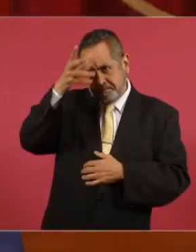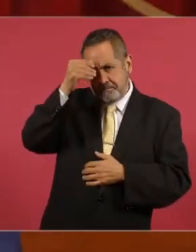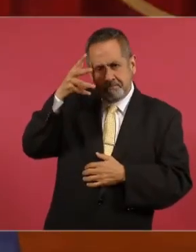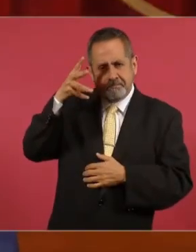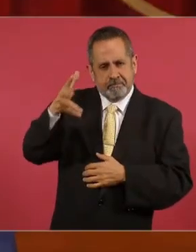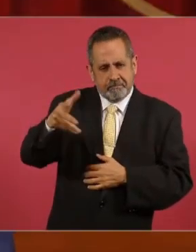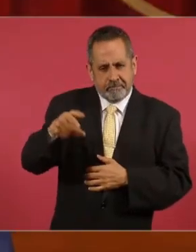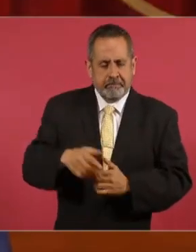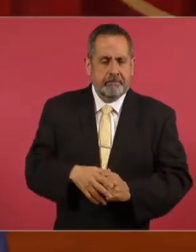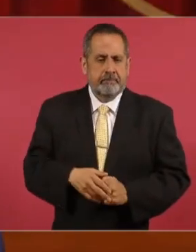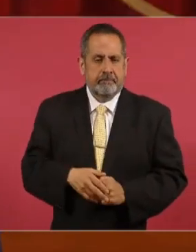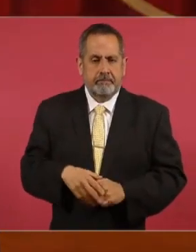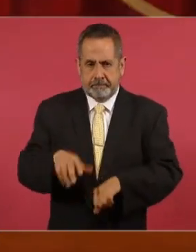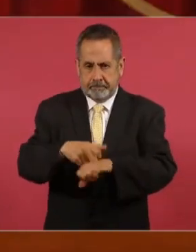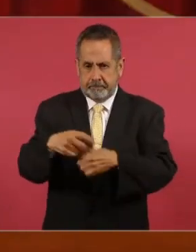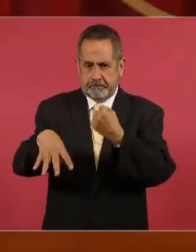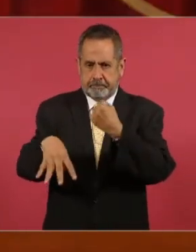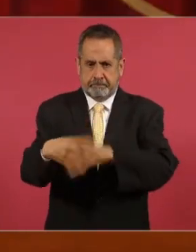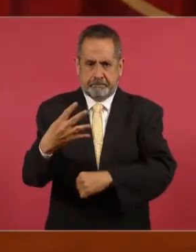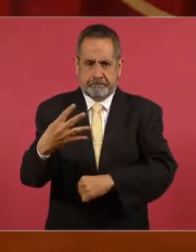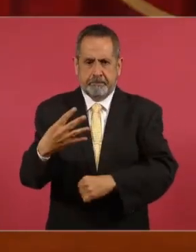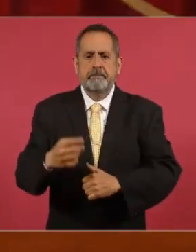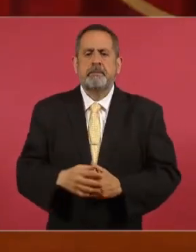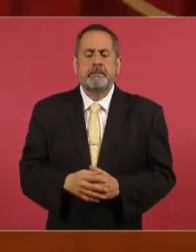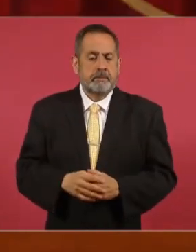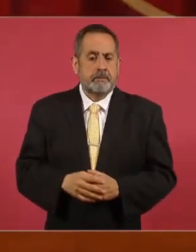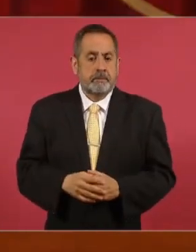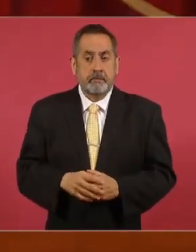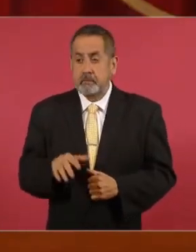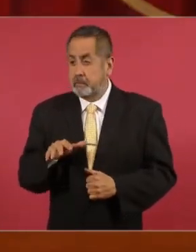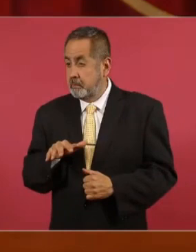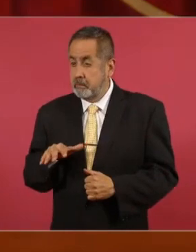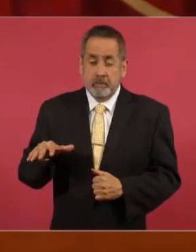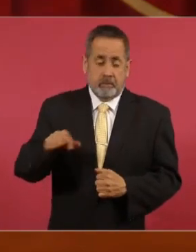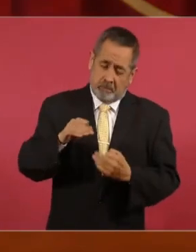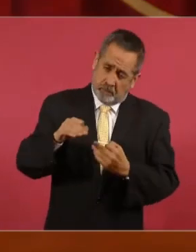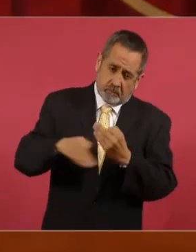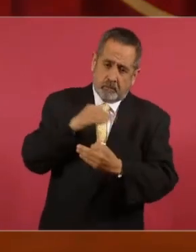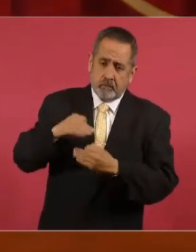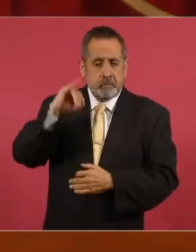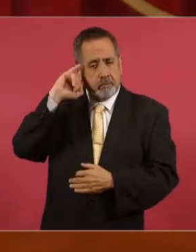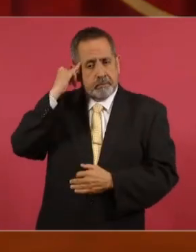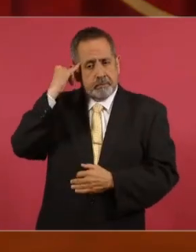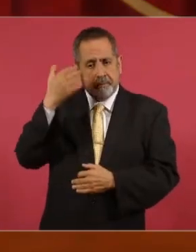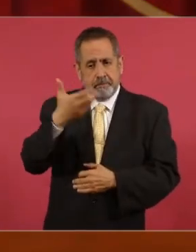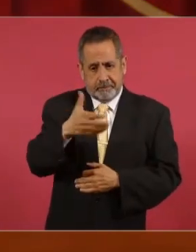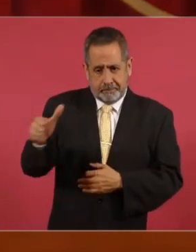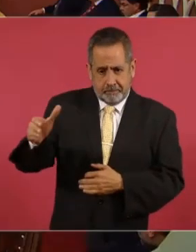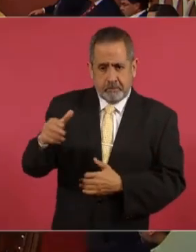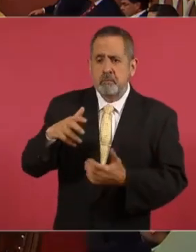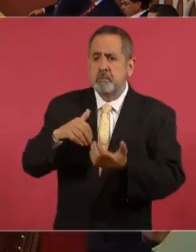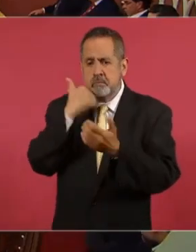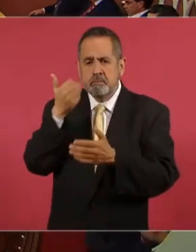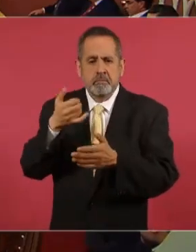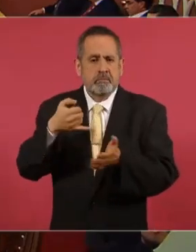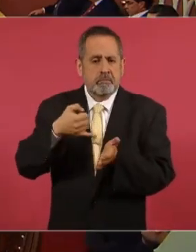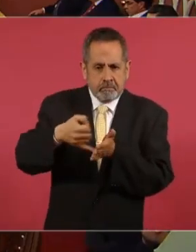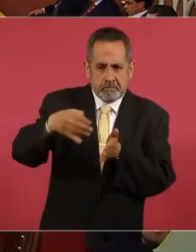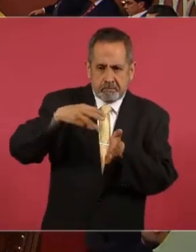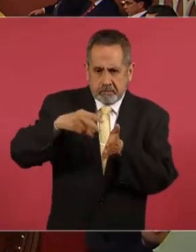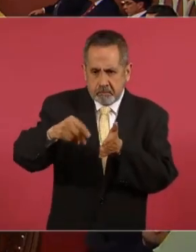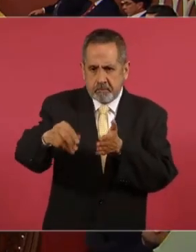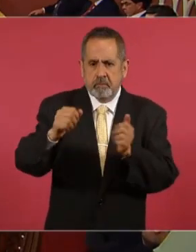ciudad. 14. Todos los campesinos que quieran cultivar sus tierras, sembrando